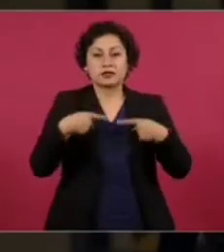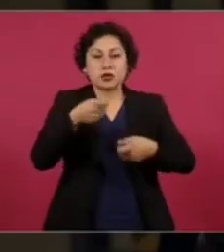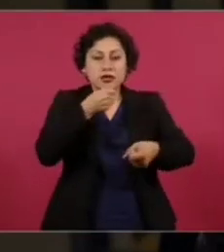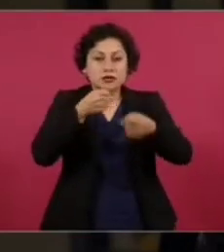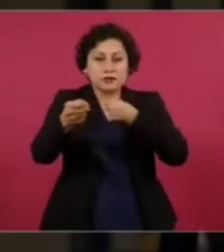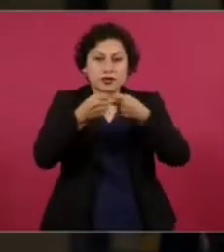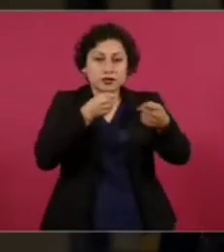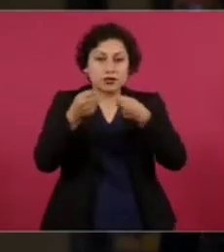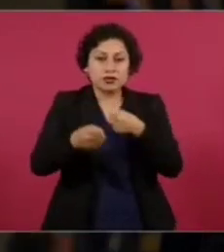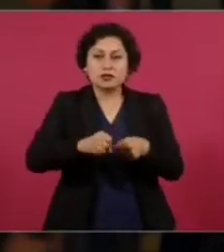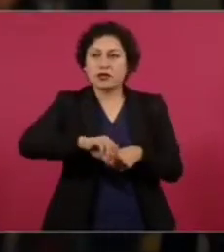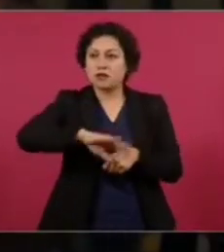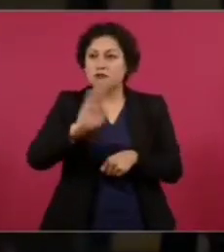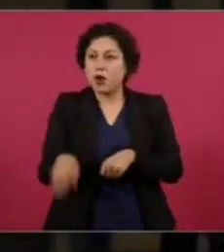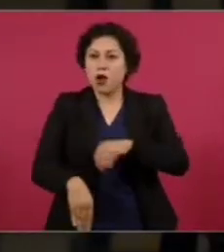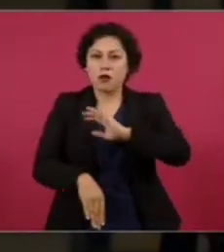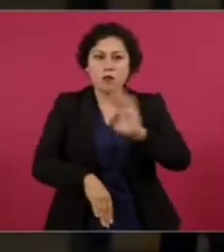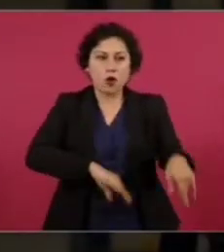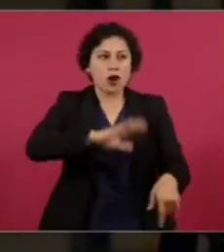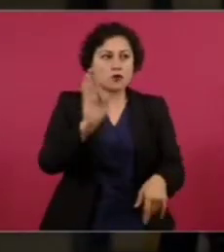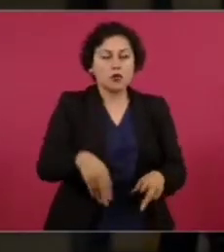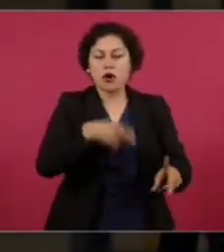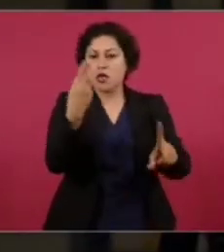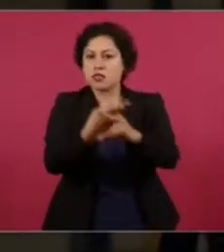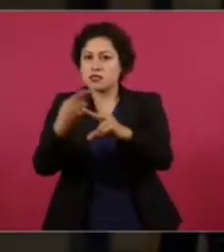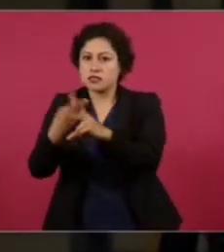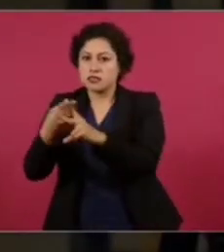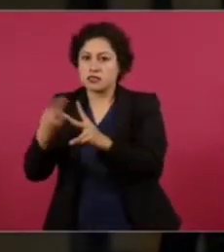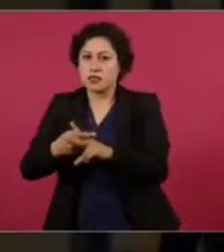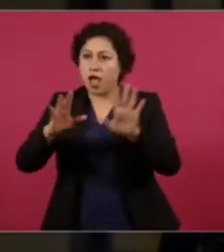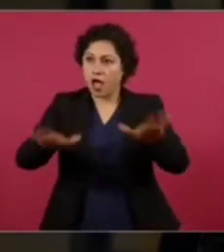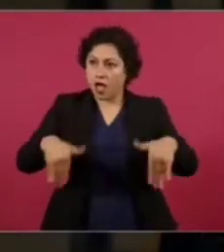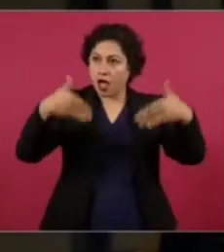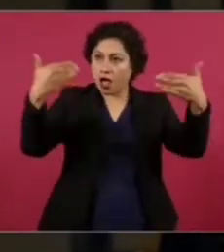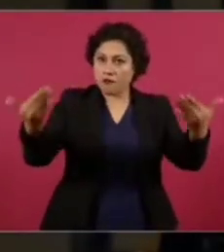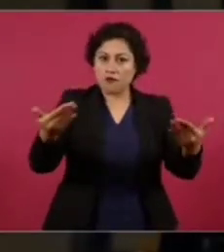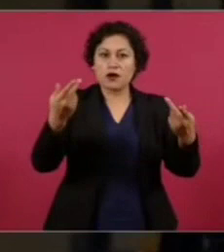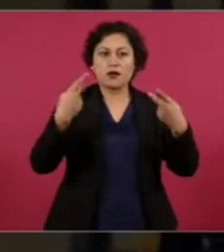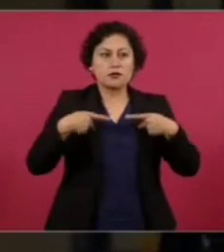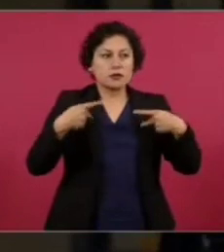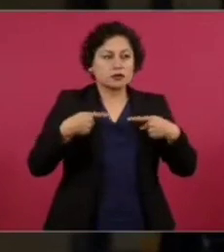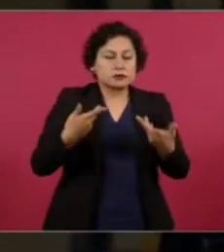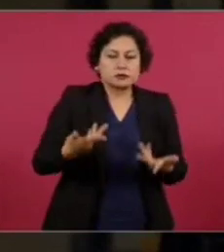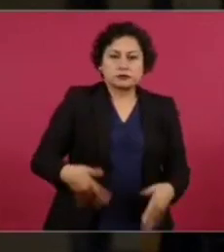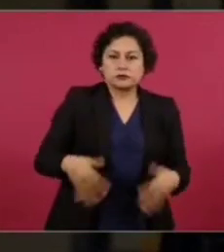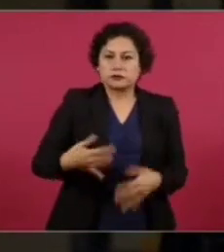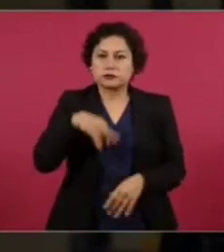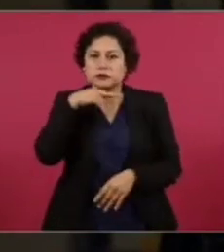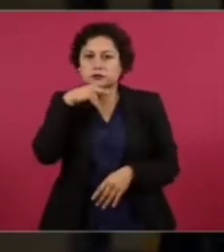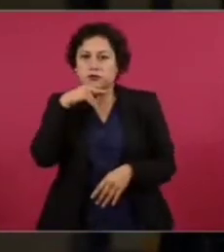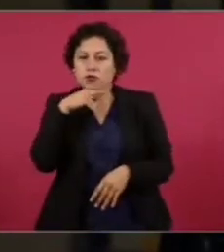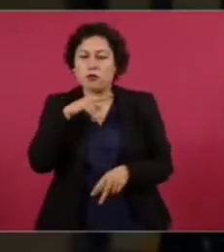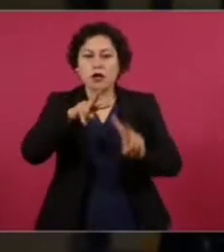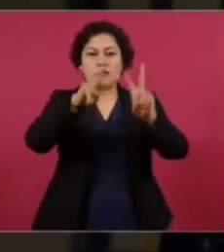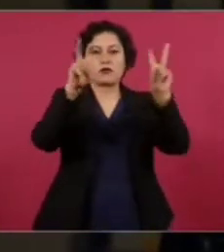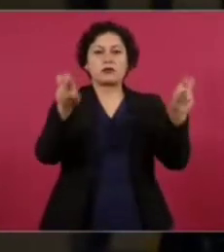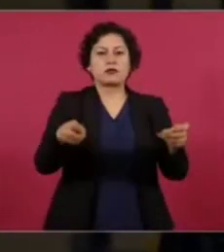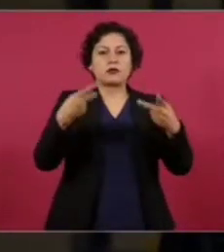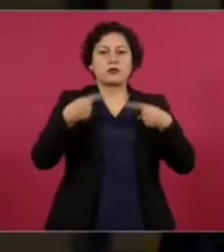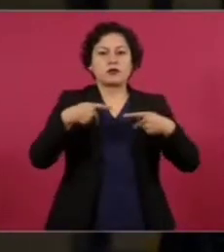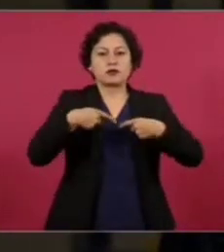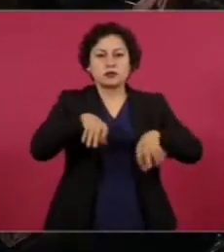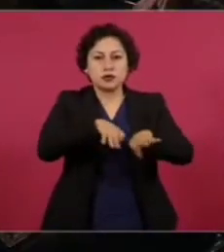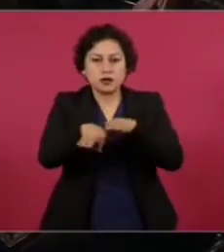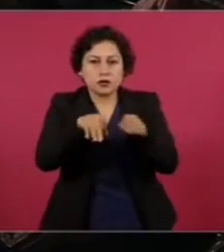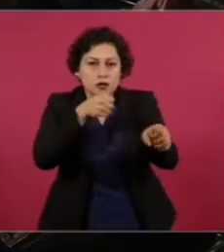Protección a Periodistas considera pues el país más preocupante, donde hay más preocupación del hemisferio